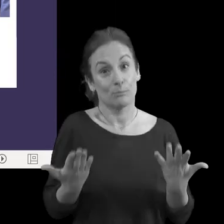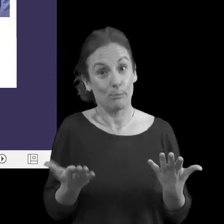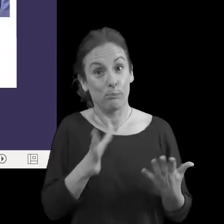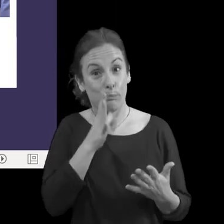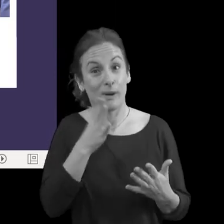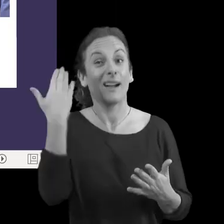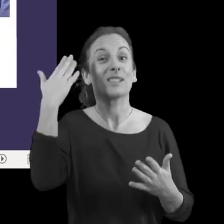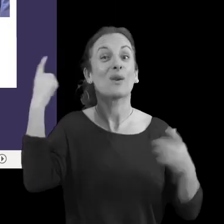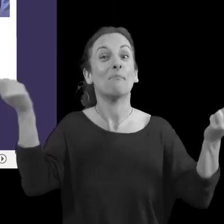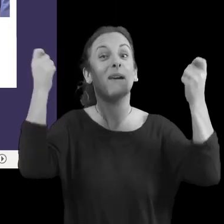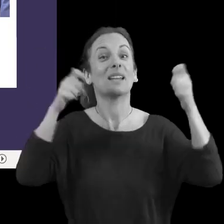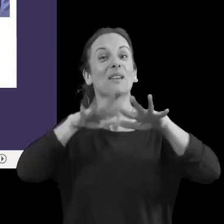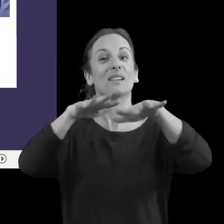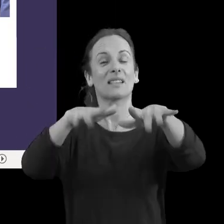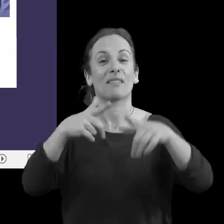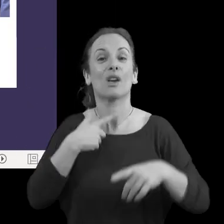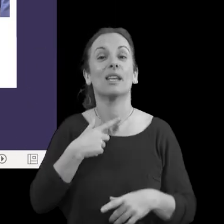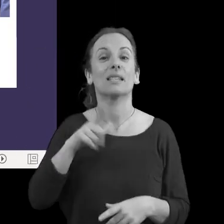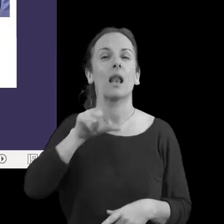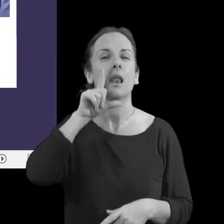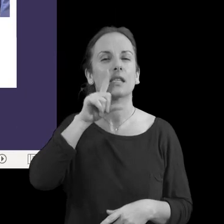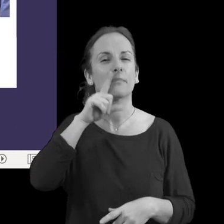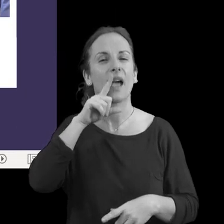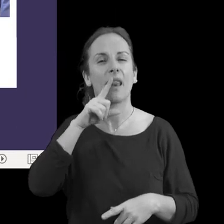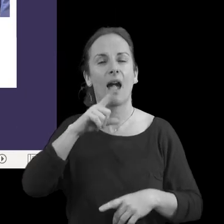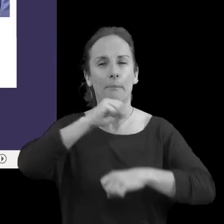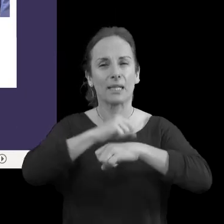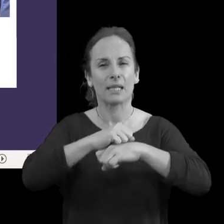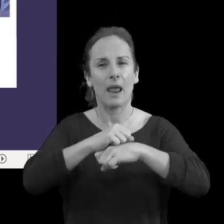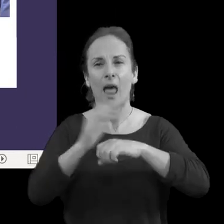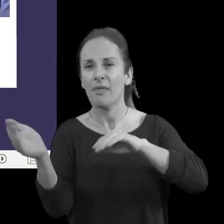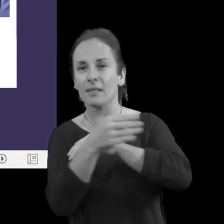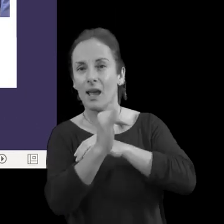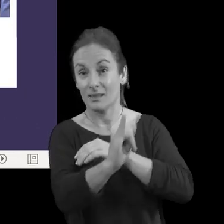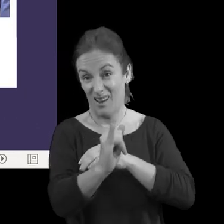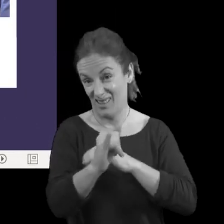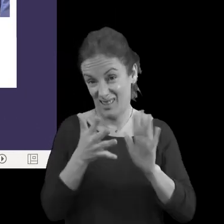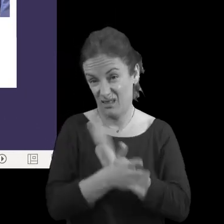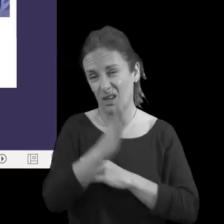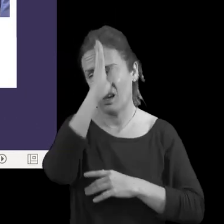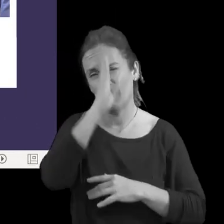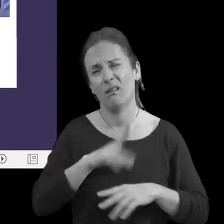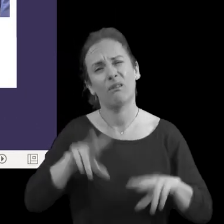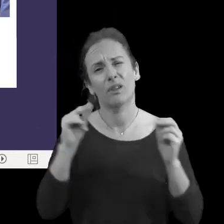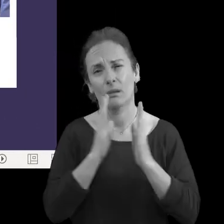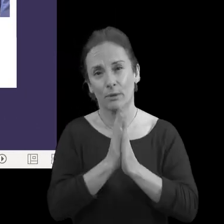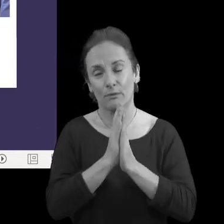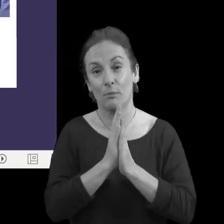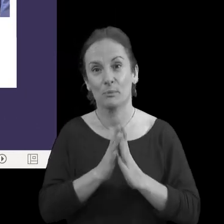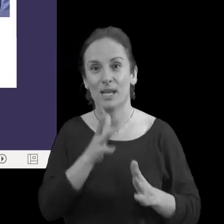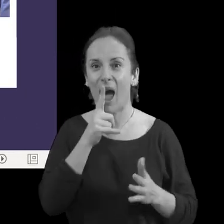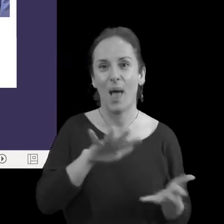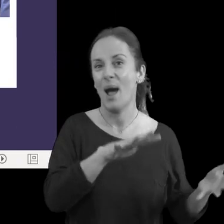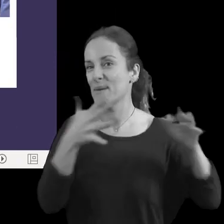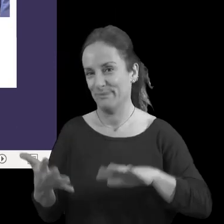manifestaciones todavía hoy, que es este de hay lesbianas detrás de las ventanas, ¿no? Que quizás podríamos trasladar a estos